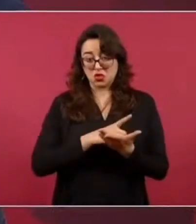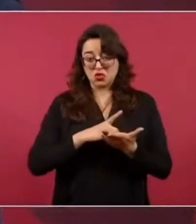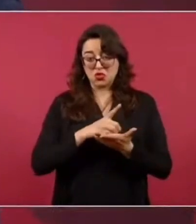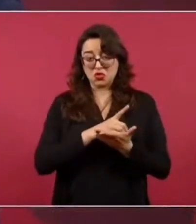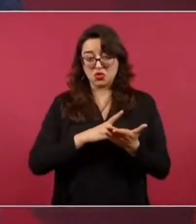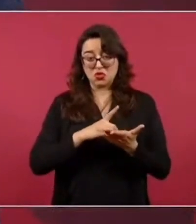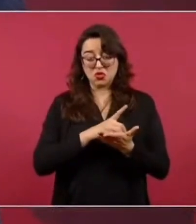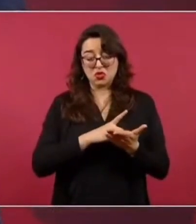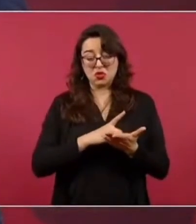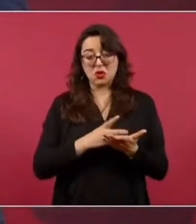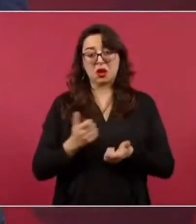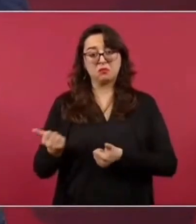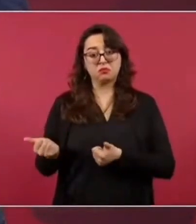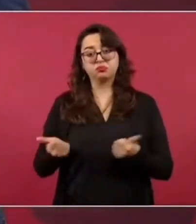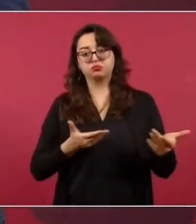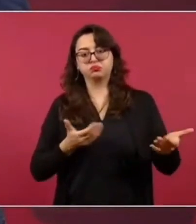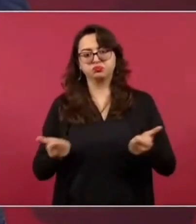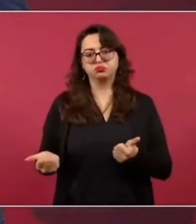Unidos,